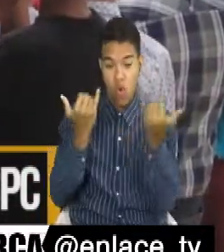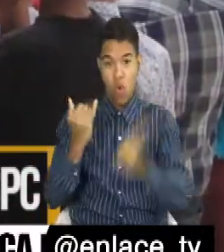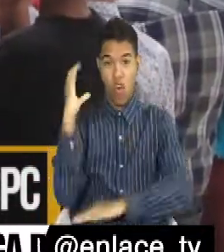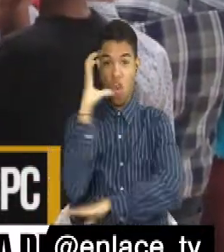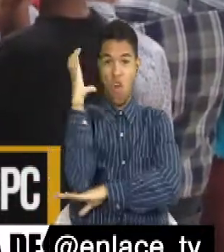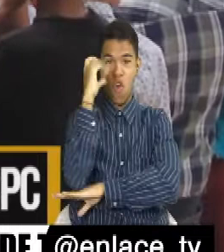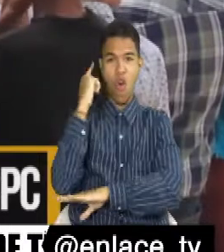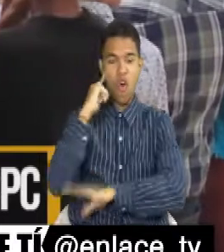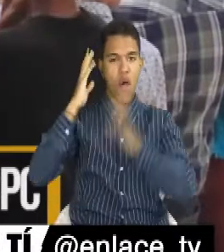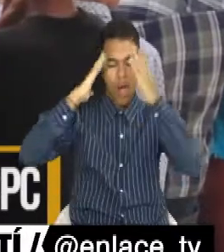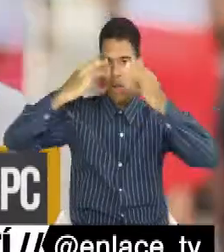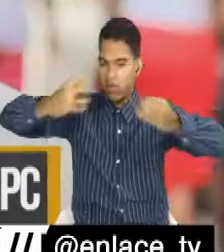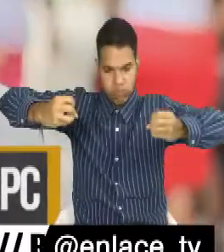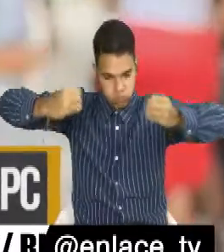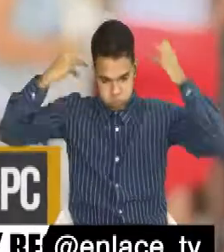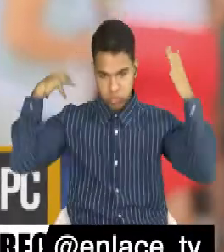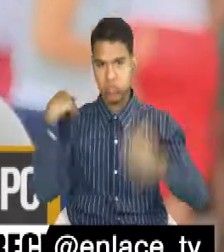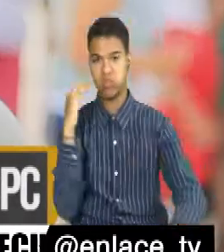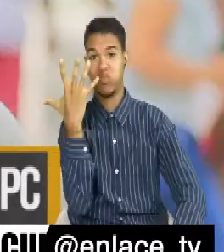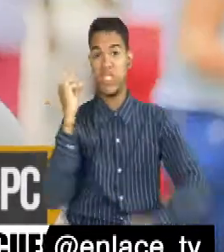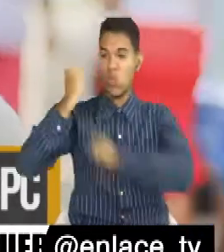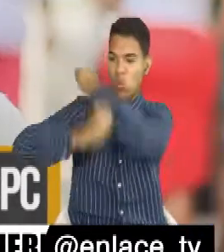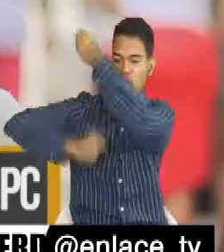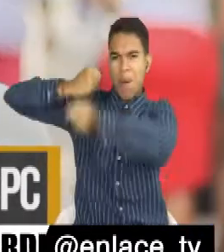50 años de guerra de las FARC, de un